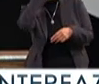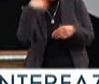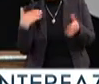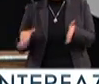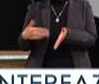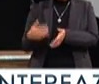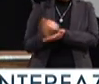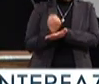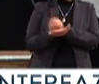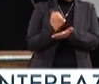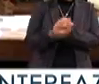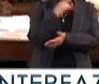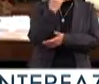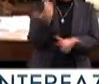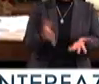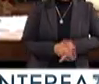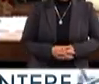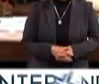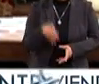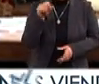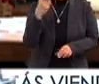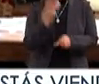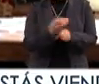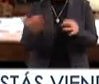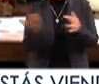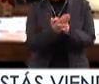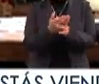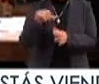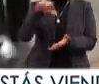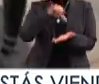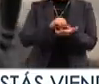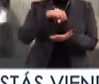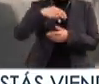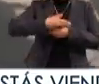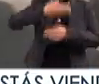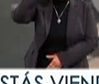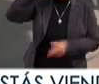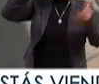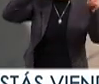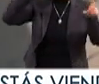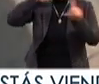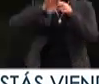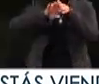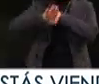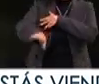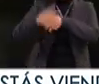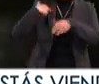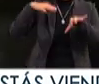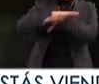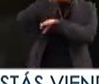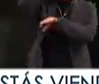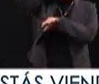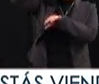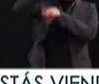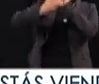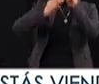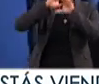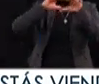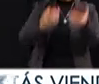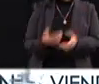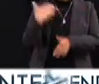estar haciendo salsa con ese chile habanero. En la tercera etapa de central de muros se tratará el tema de migración y cambio climático.